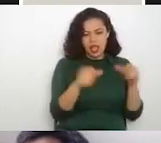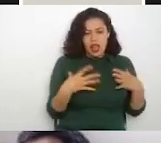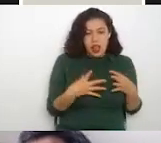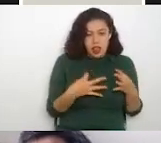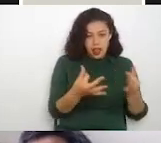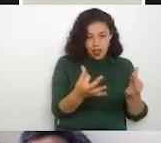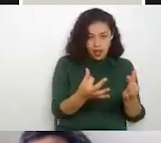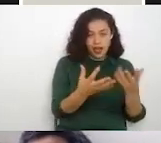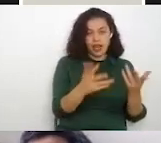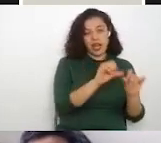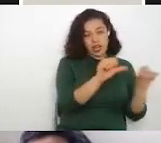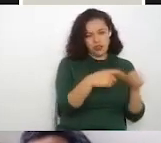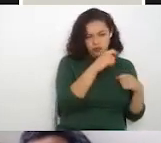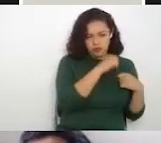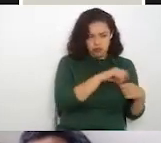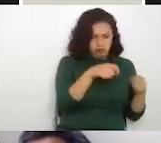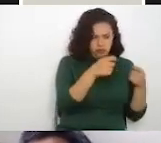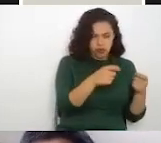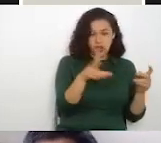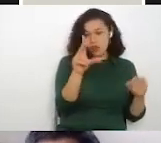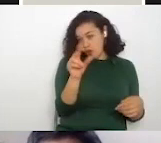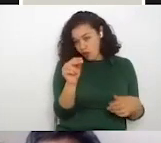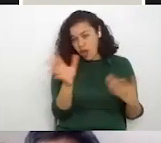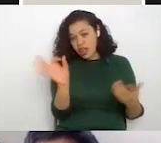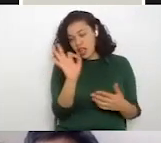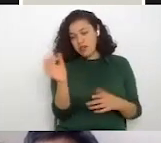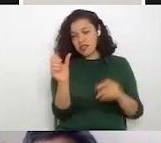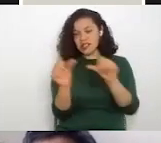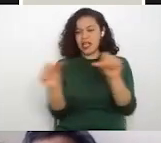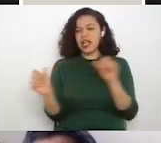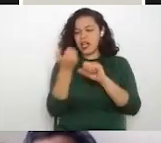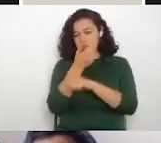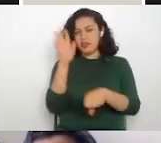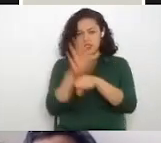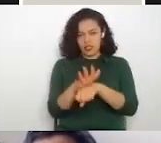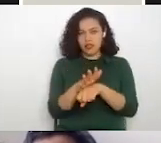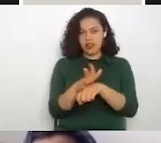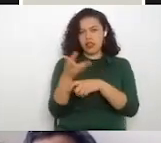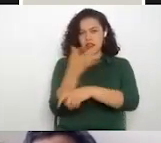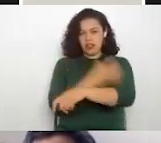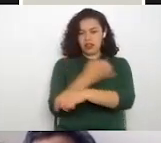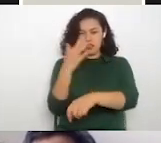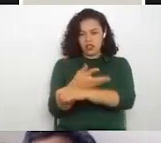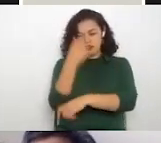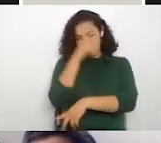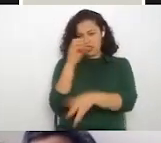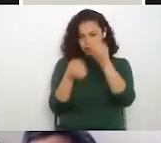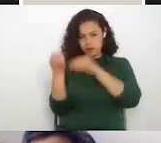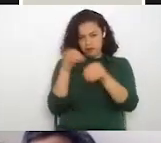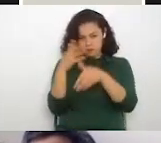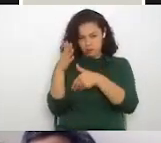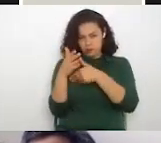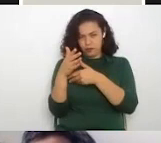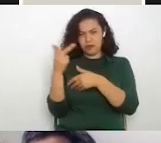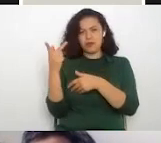de calidad, cuando no, en ocasiones es el área administrativa quien coordina la elaboración de procedimientos,